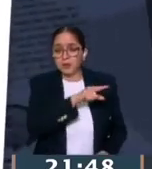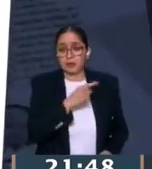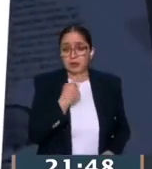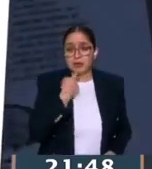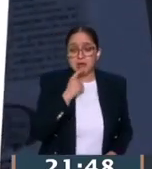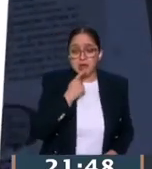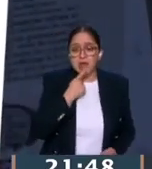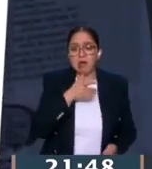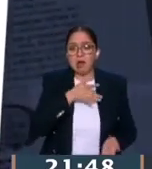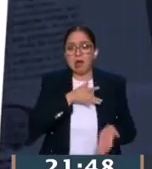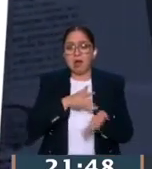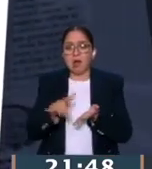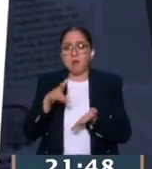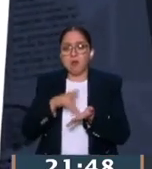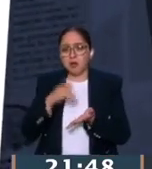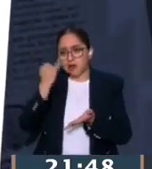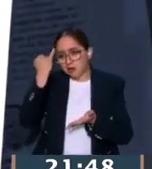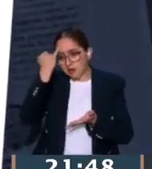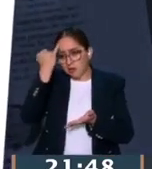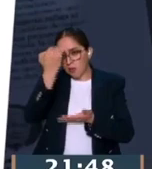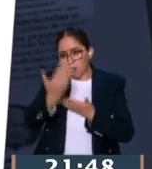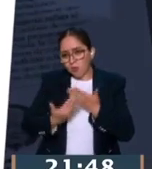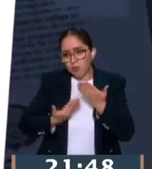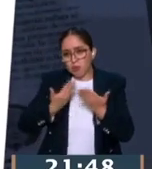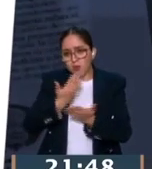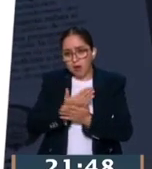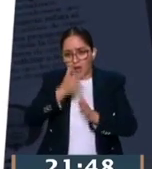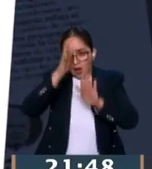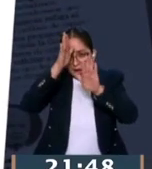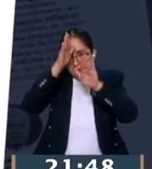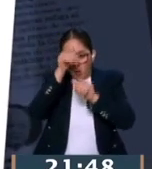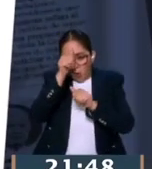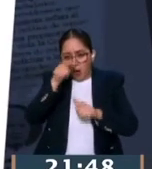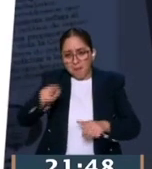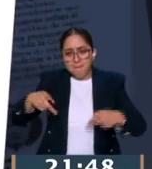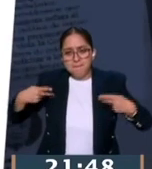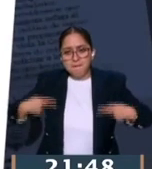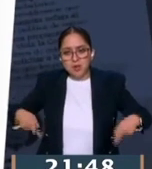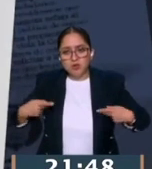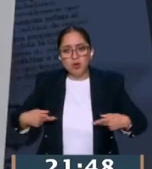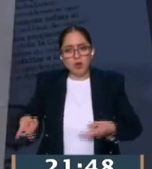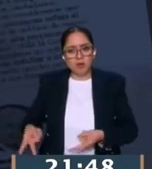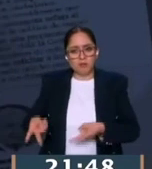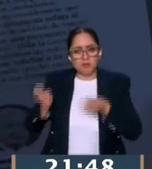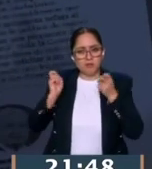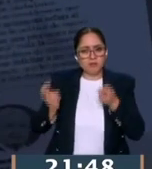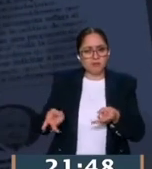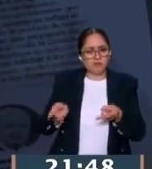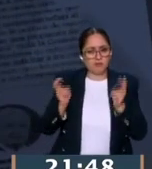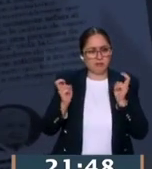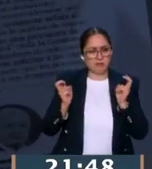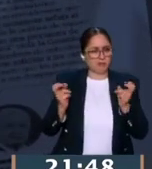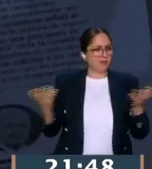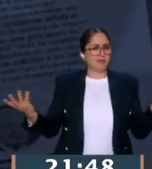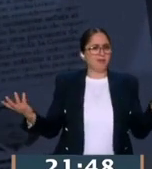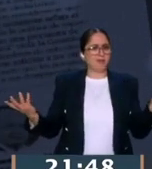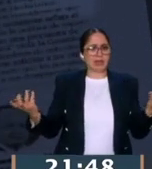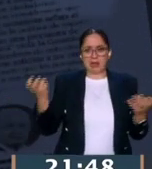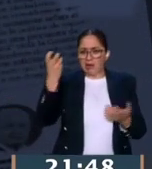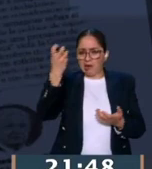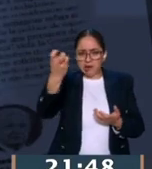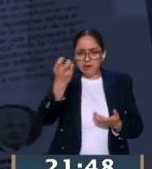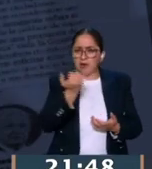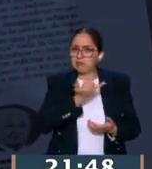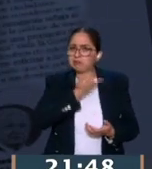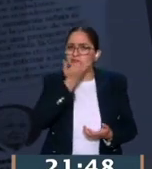AMLO apoya propuesta de pacto con criminales. Exactamente. Entonces, todo sacado de contexto. Y